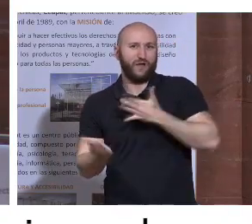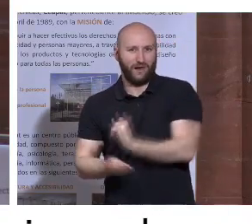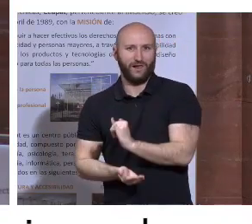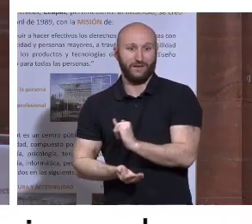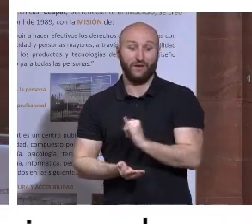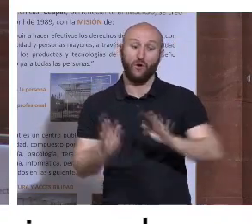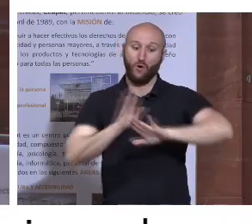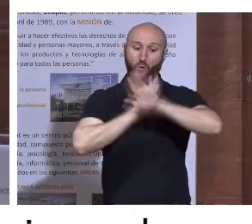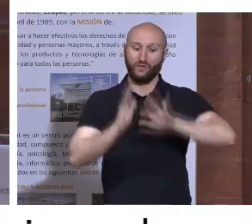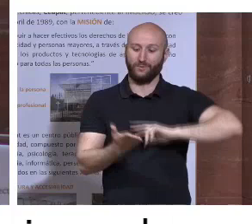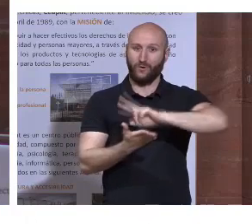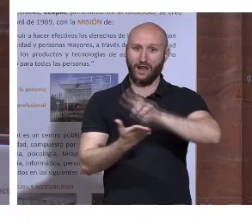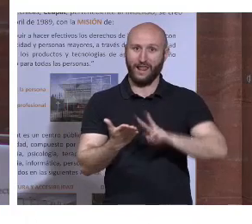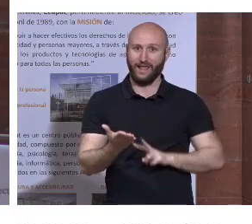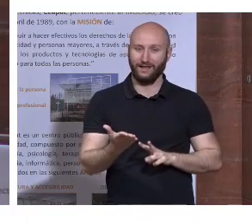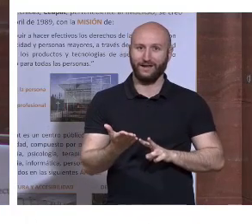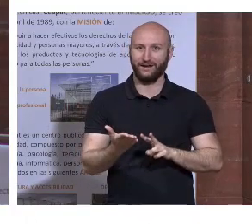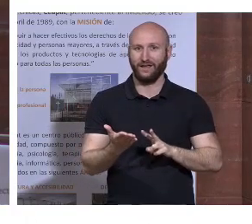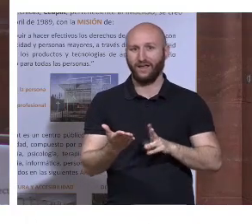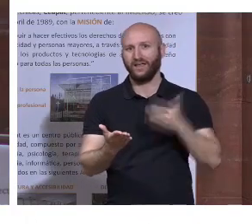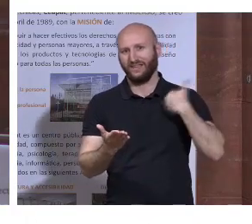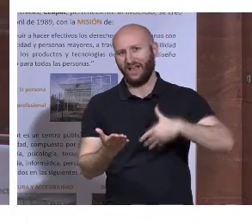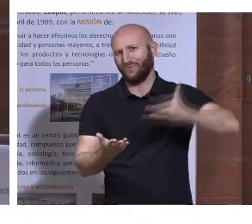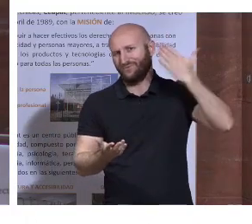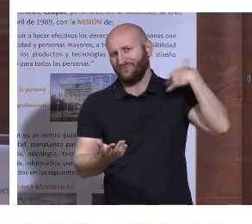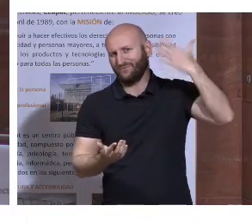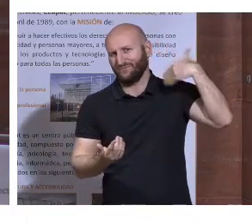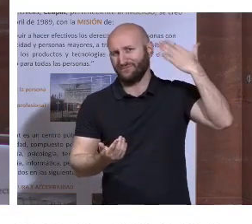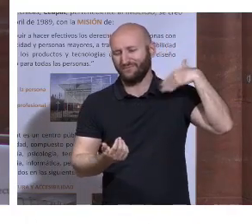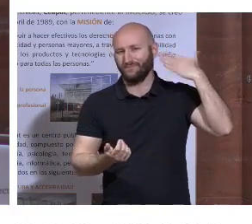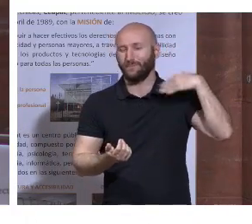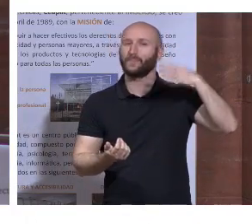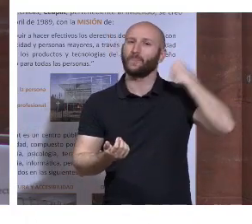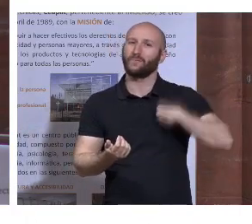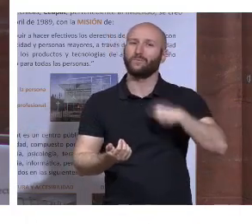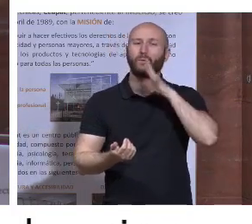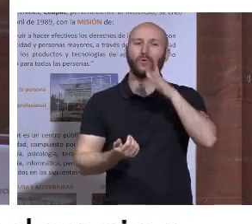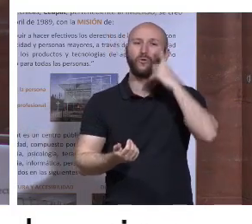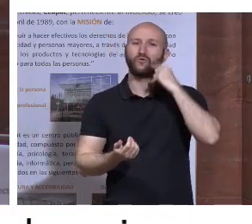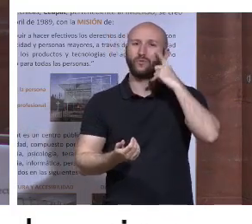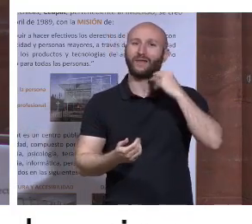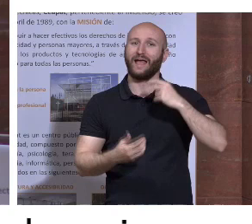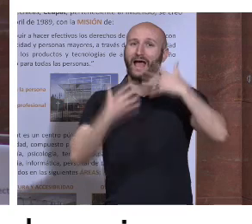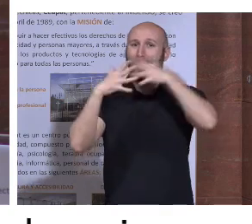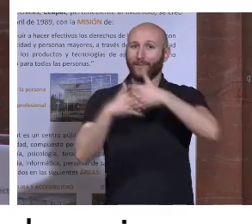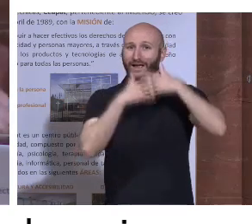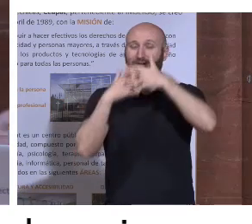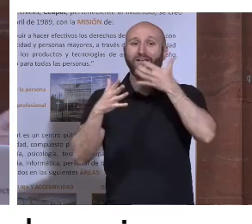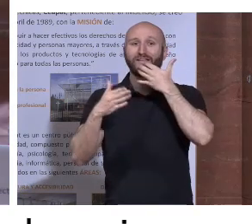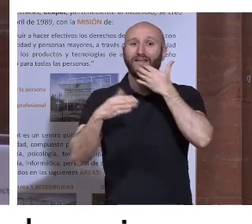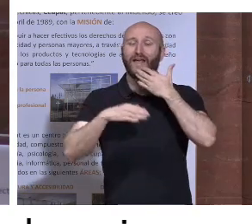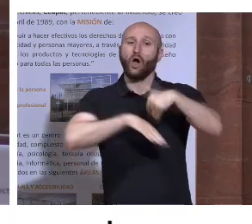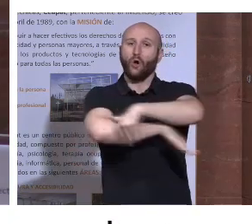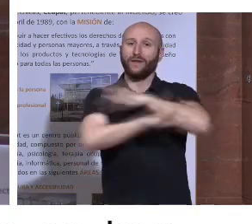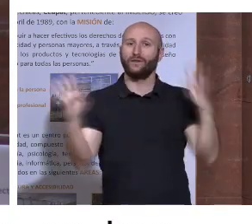he leído, que ya no es tan joven, habrán salido antes, pero es ese que tiene la costumbre los americanos de que cuando cambian de gobierno al